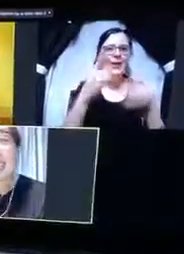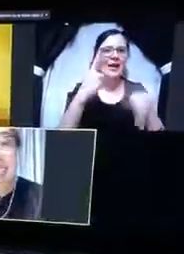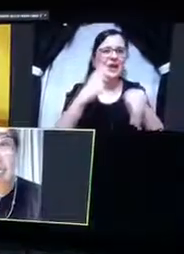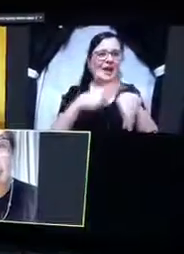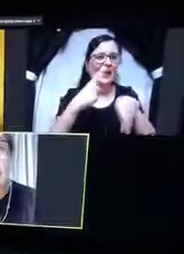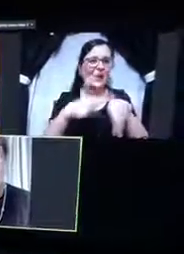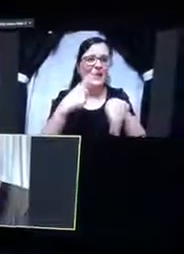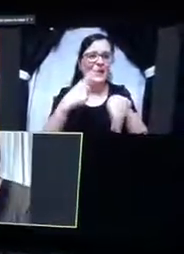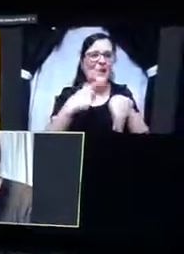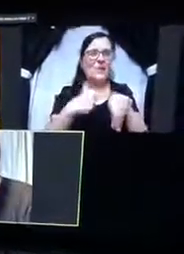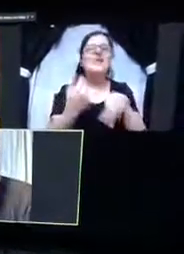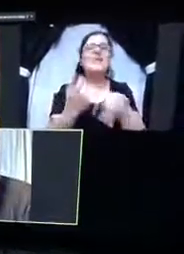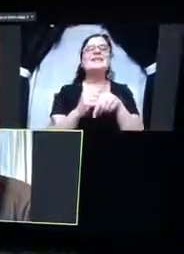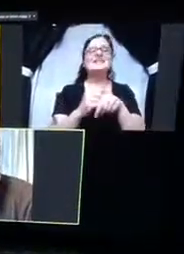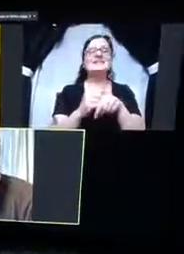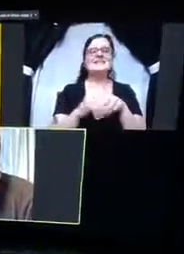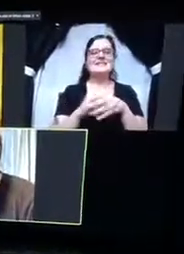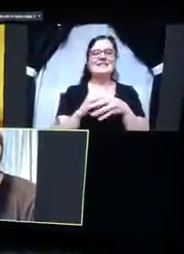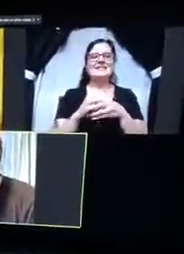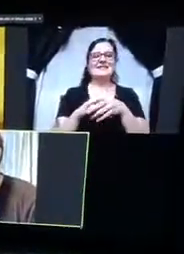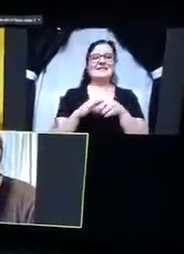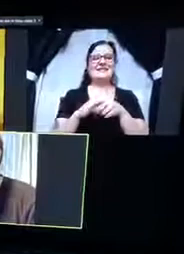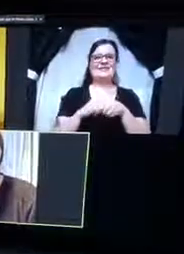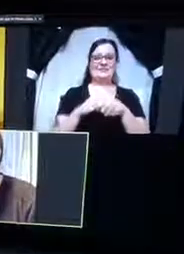a cenar, tienen hijos.